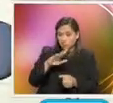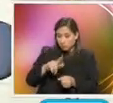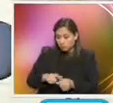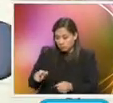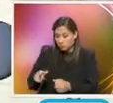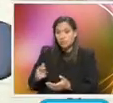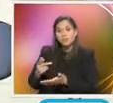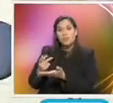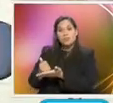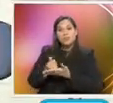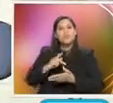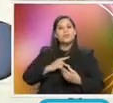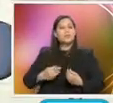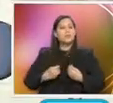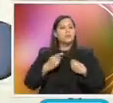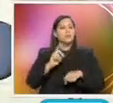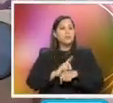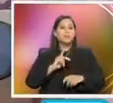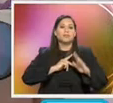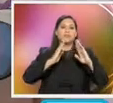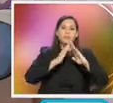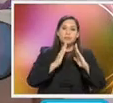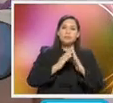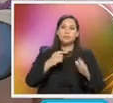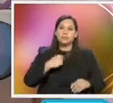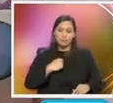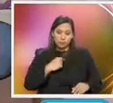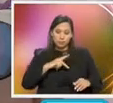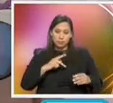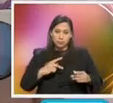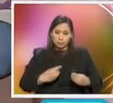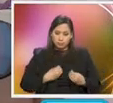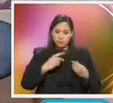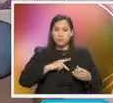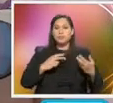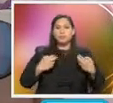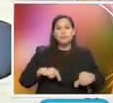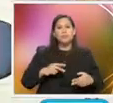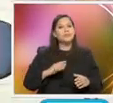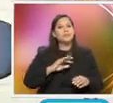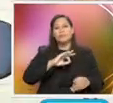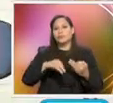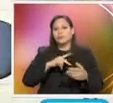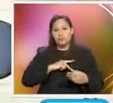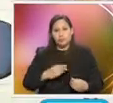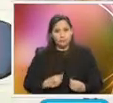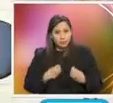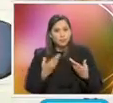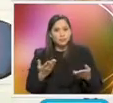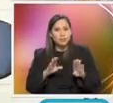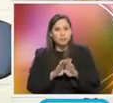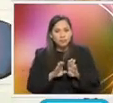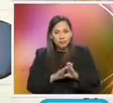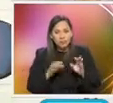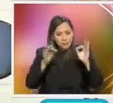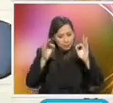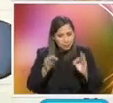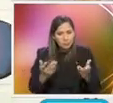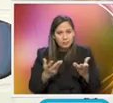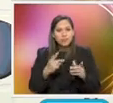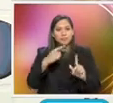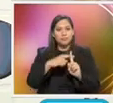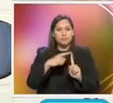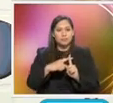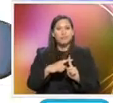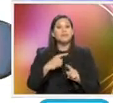mascota en tu vida cotidiana, en tu casa, en ti mismo, en tu ropa, en toda tu vida y hacerlo de la forma más